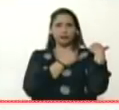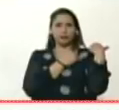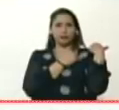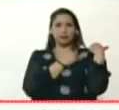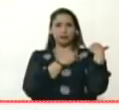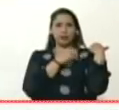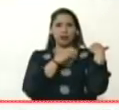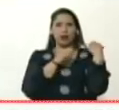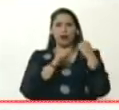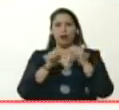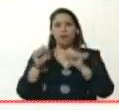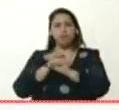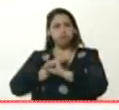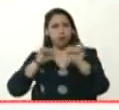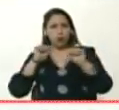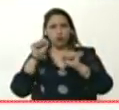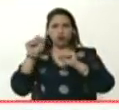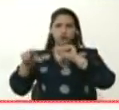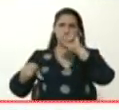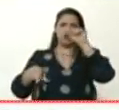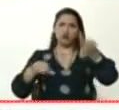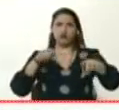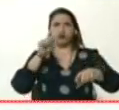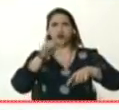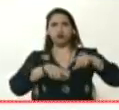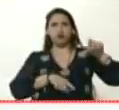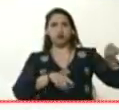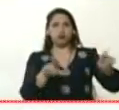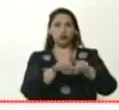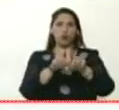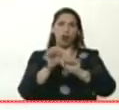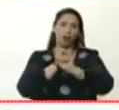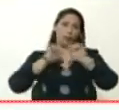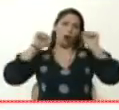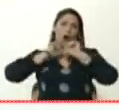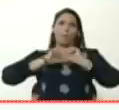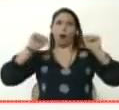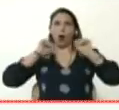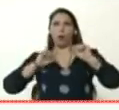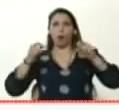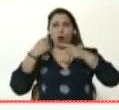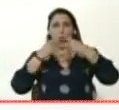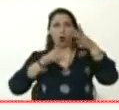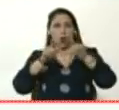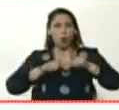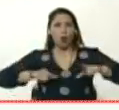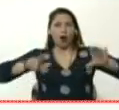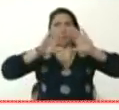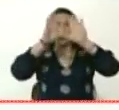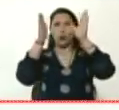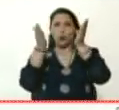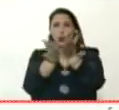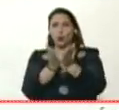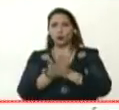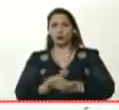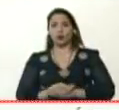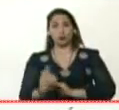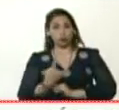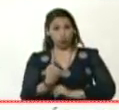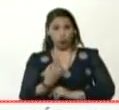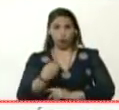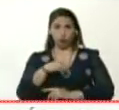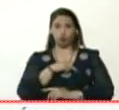minas por todos lados. No solo con nosotros, ¿no? No solo con